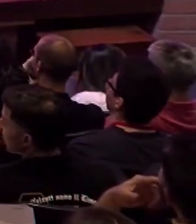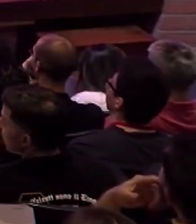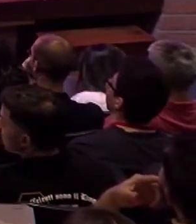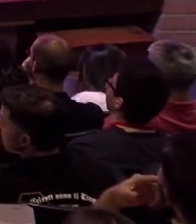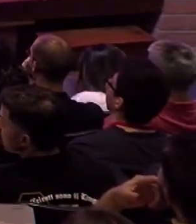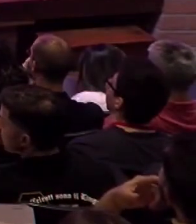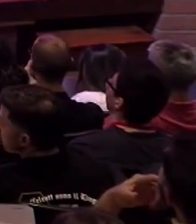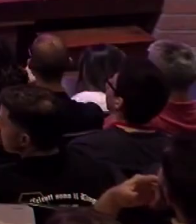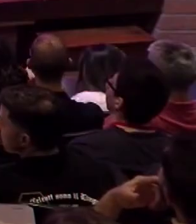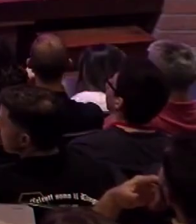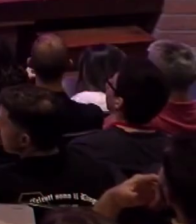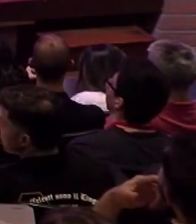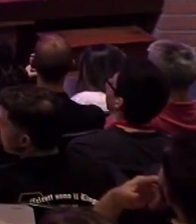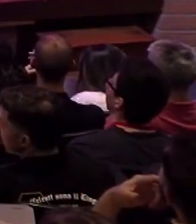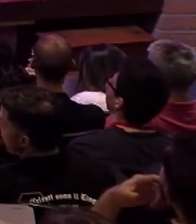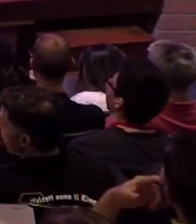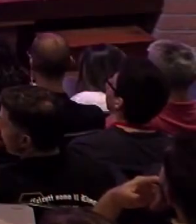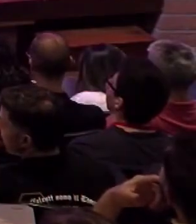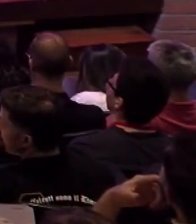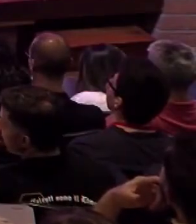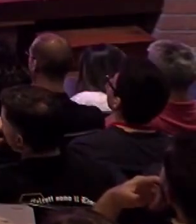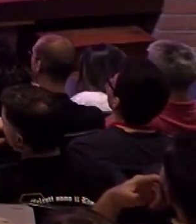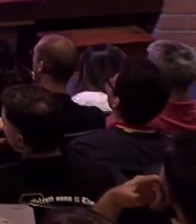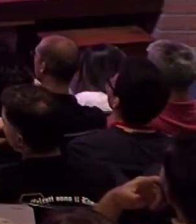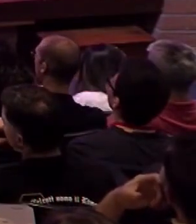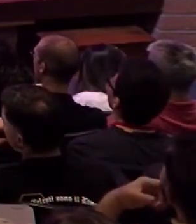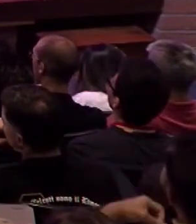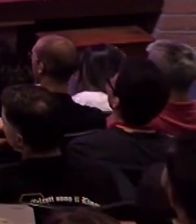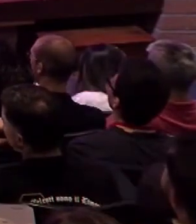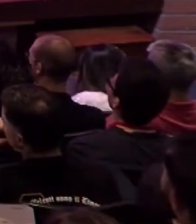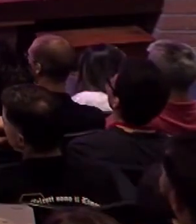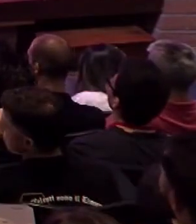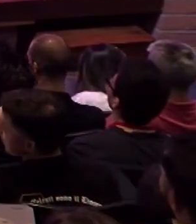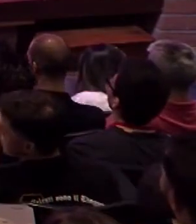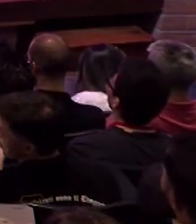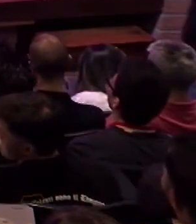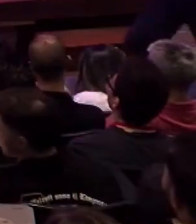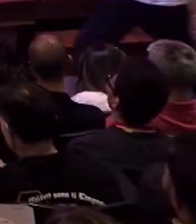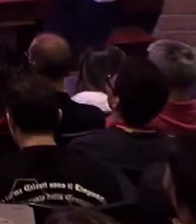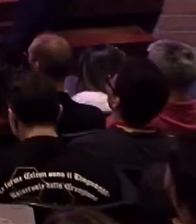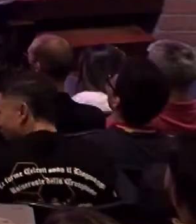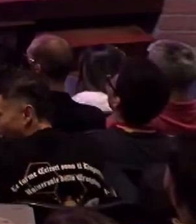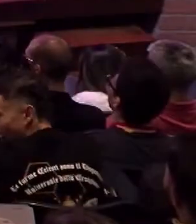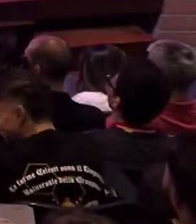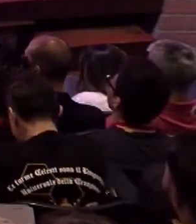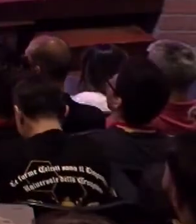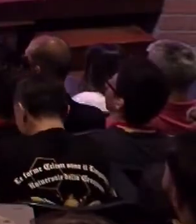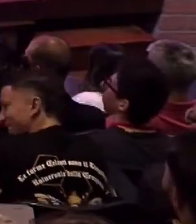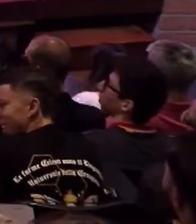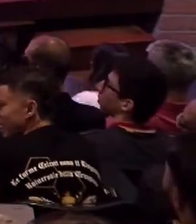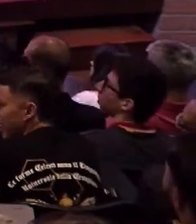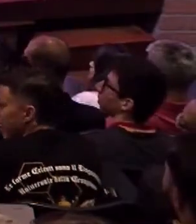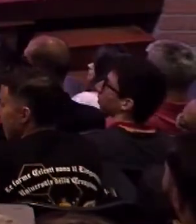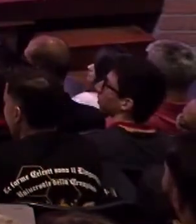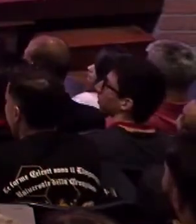ya sí toca echar Python y Java, por Bien. decirlo así. Gracias. O bueno, Python o Java. Súper. Acá,